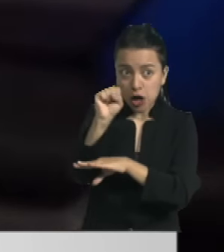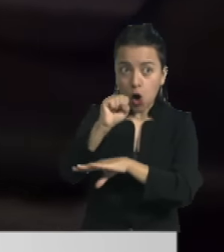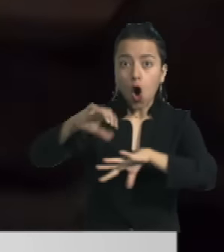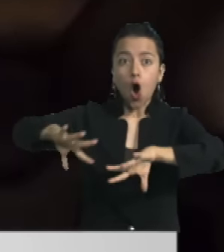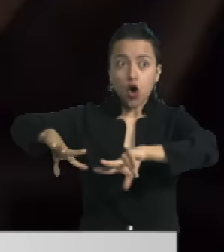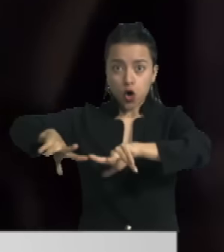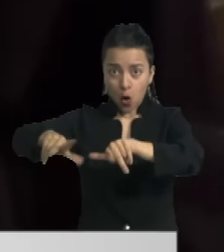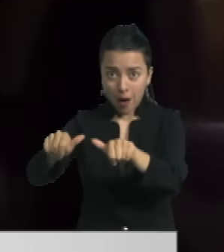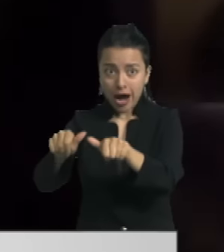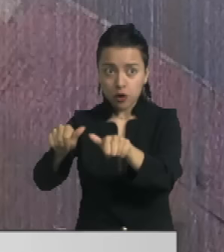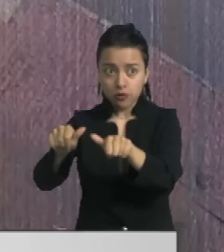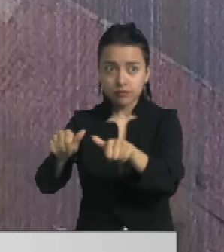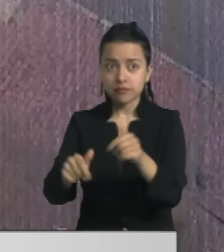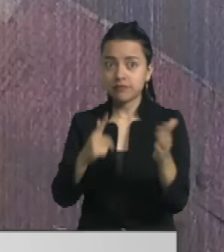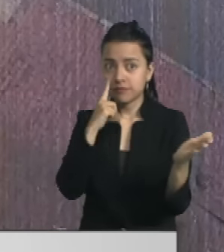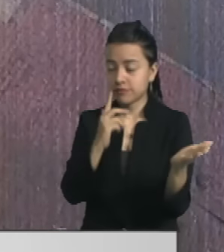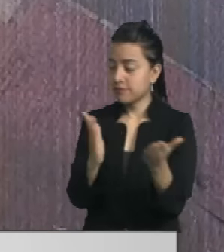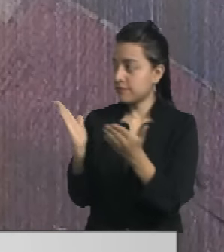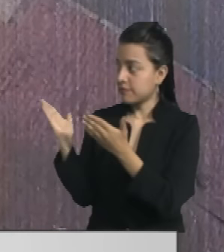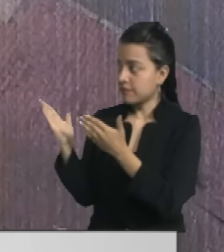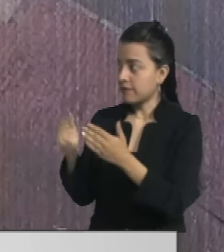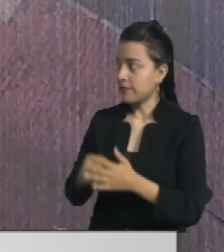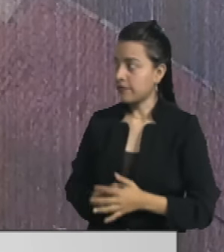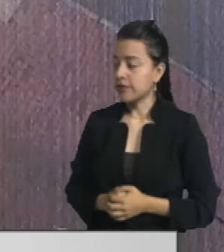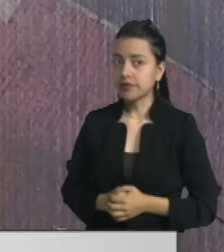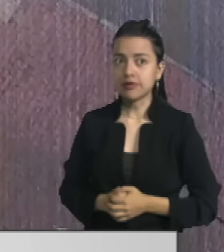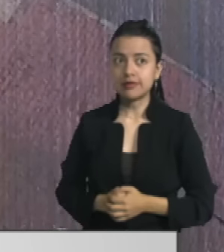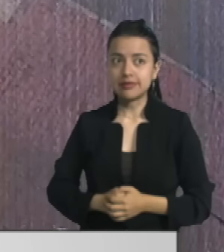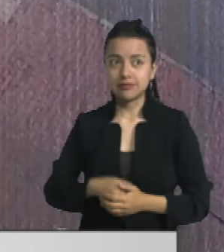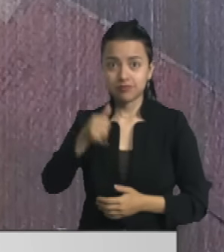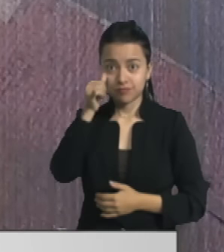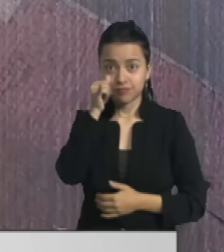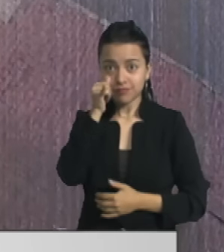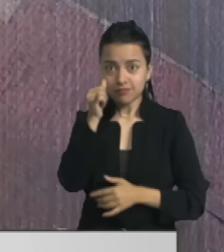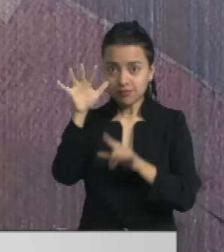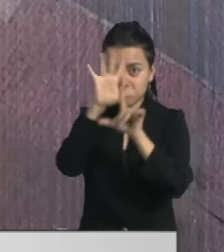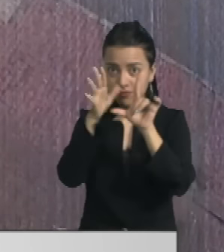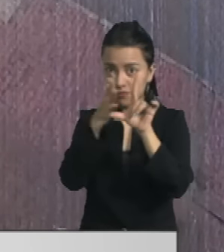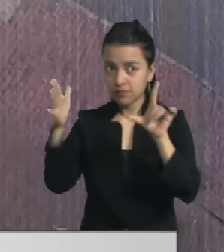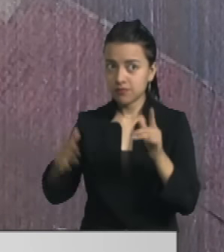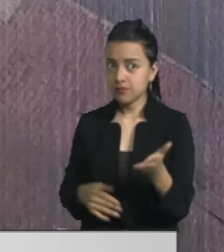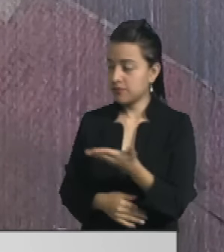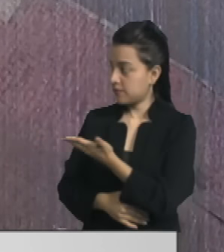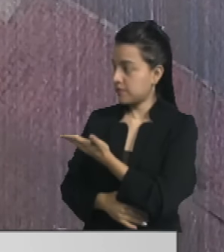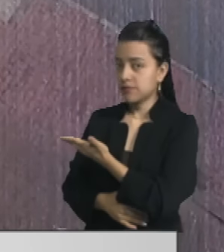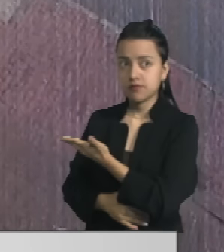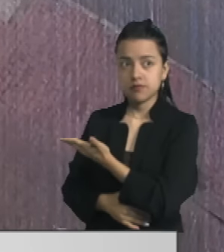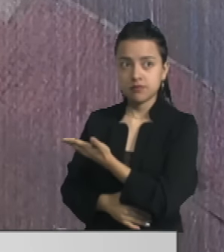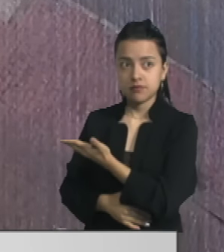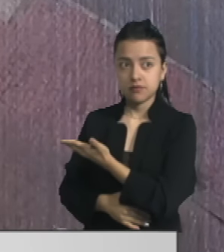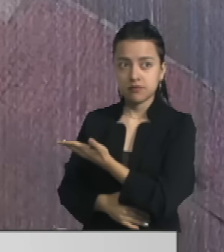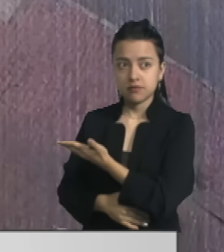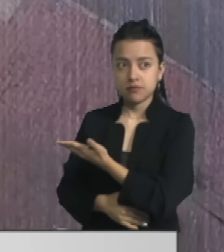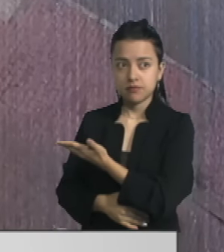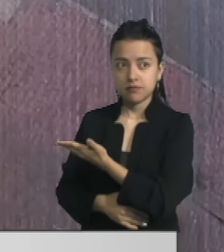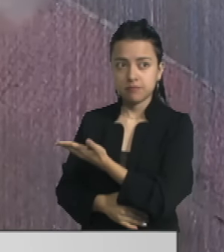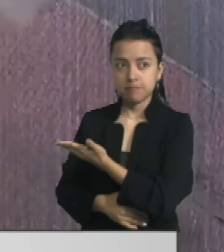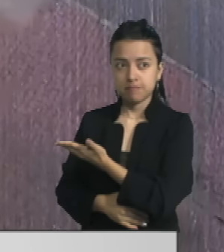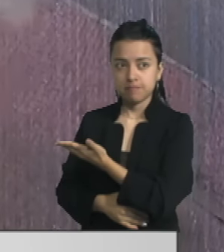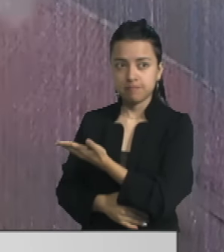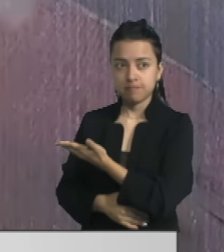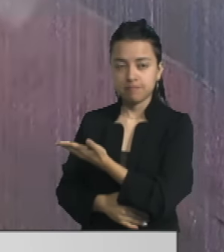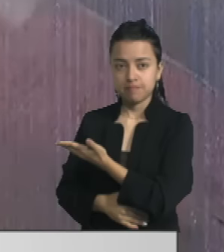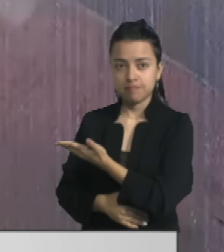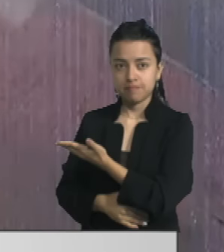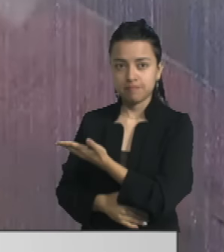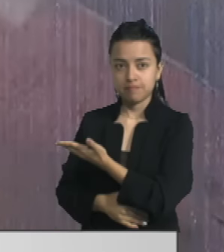minutos de persecución que quedaron grabados en video en las imágenes en pantalla ustedes están viendo el momento exacto de esta persecución por parte de